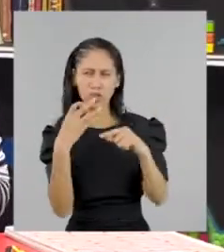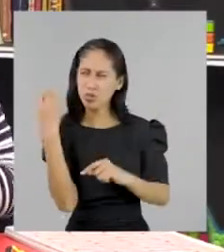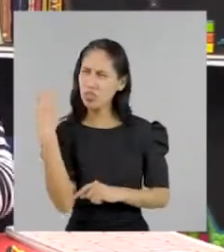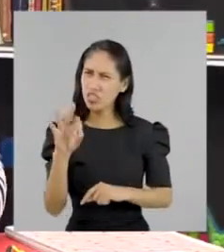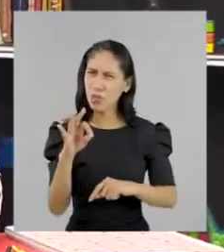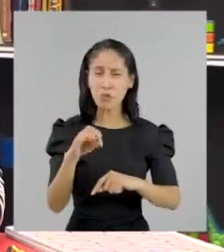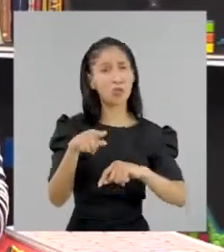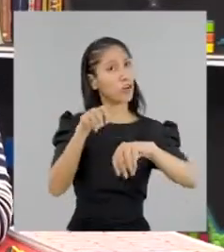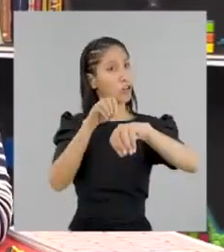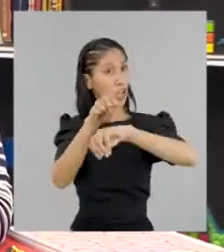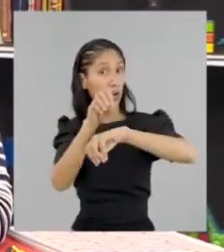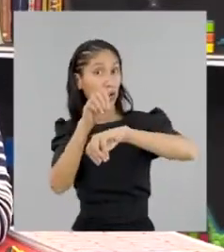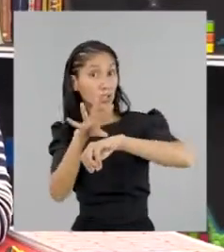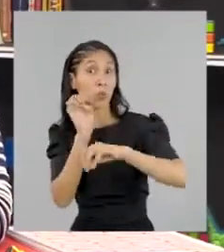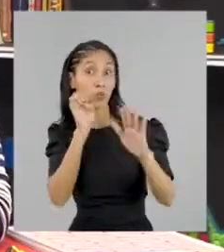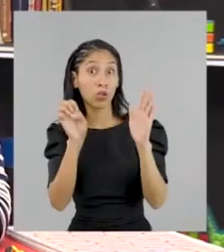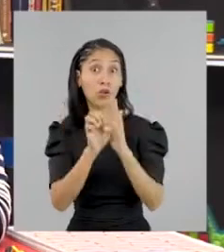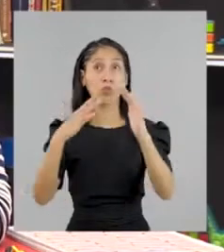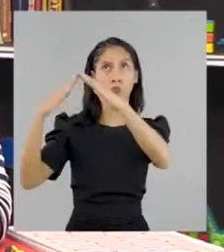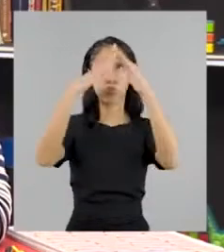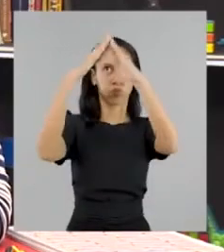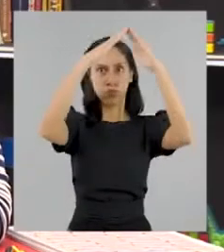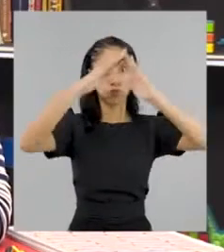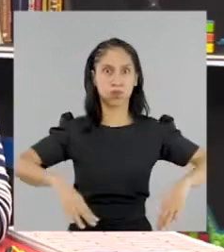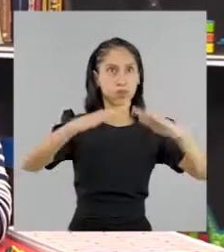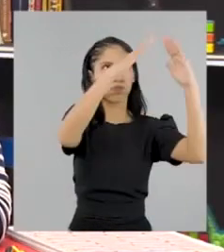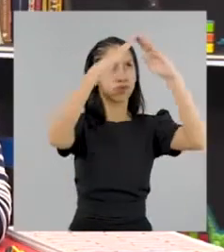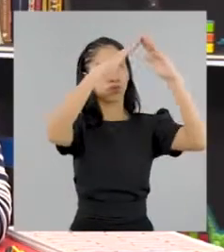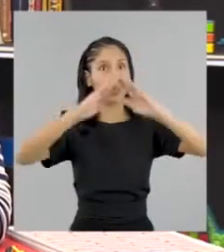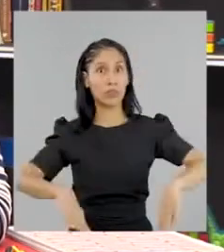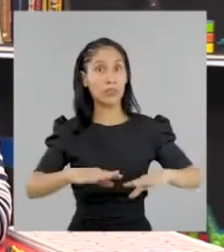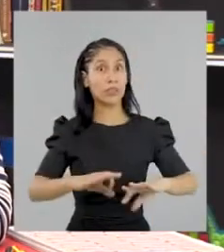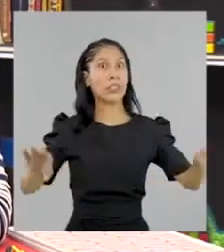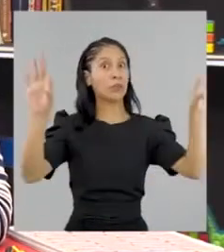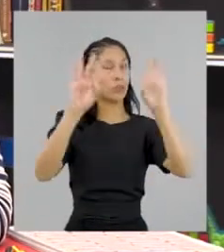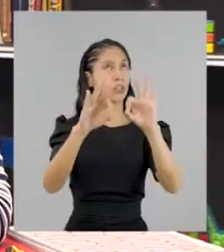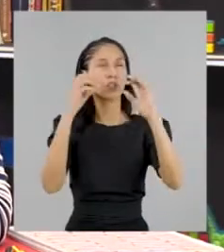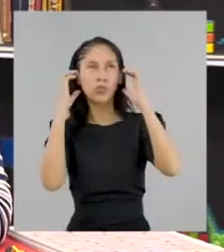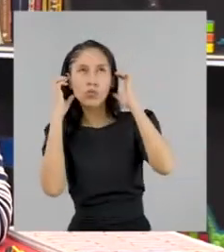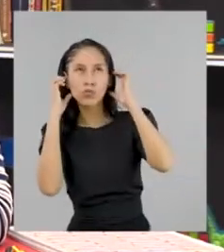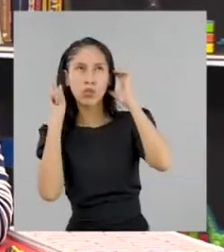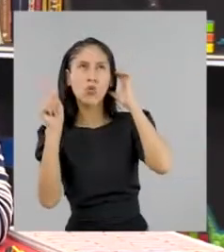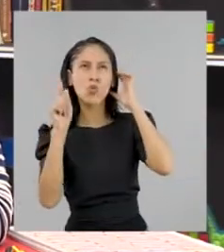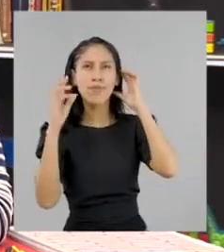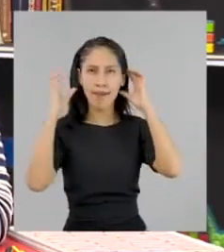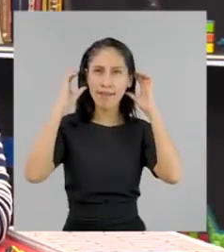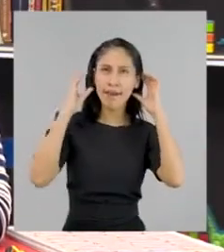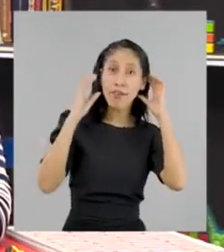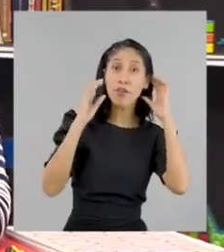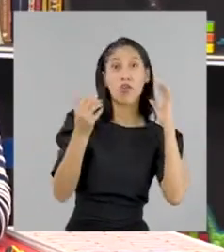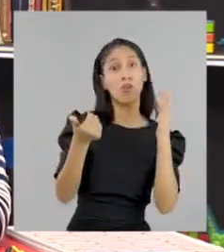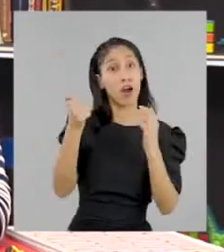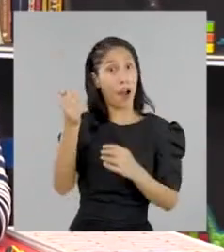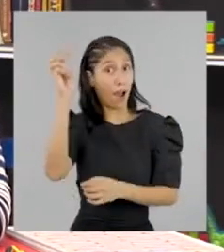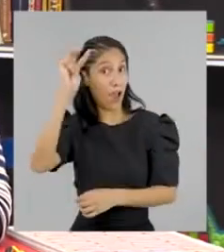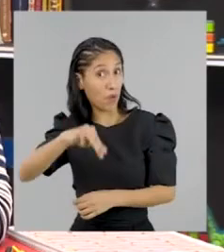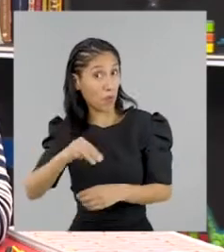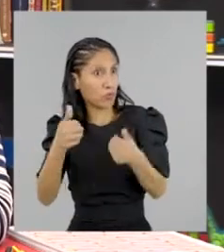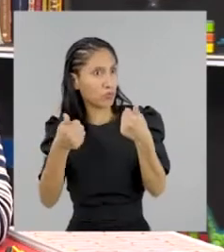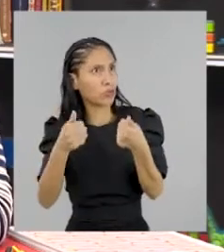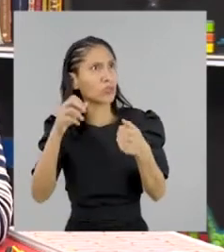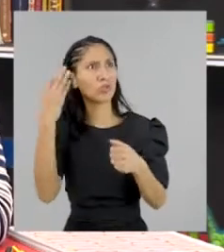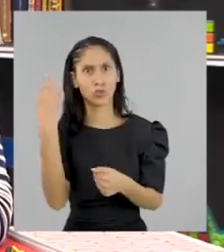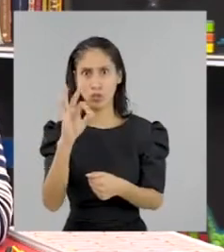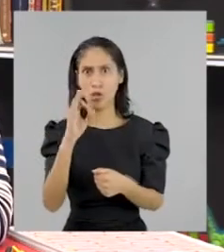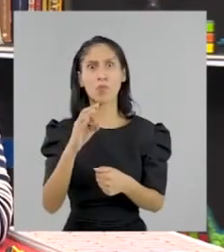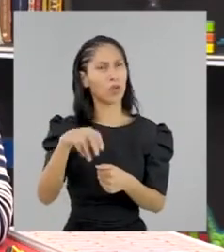se recomienda en caso de terremotos o desastres naturales que tengamos una radio a pilas. La señal AM es